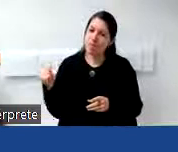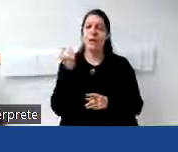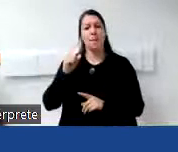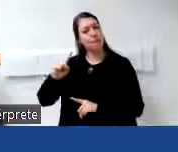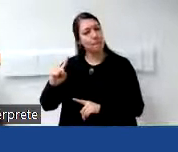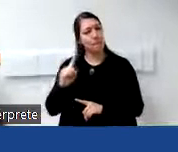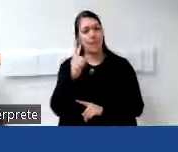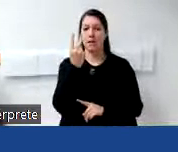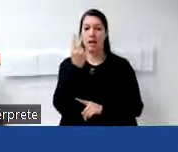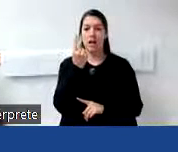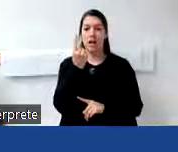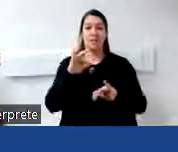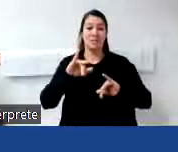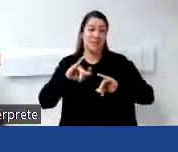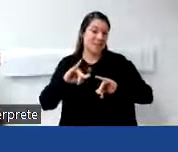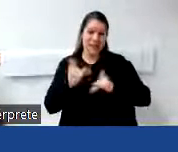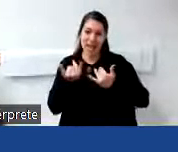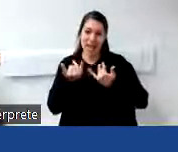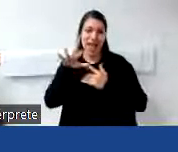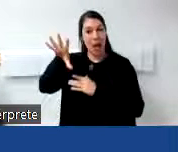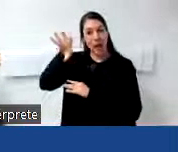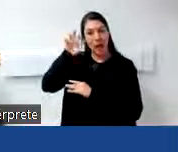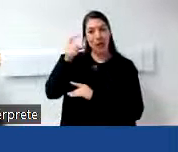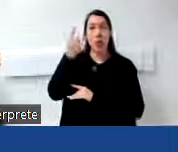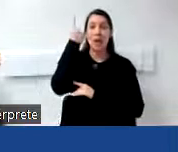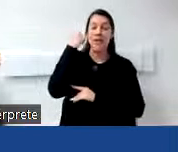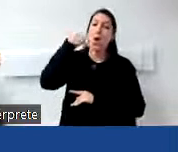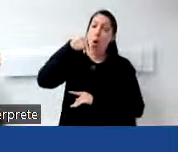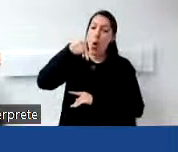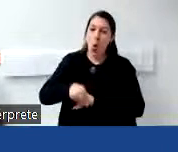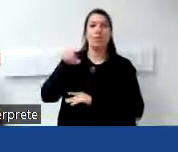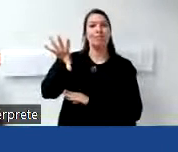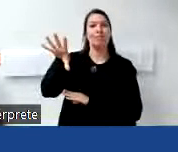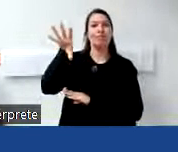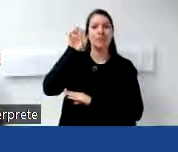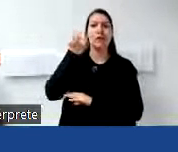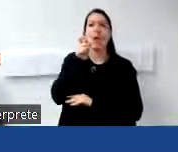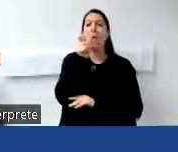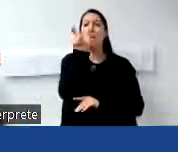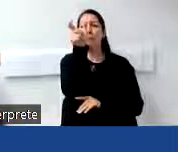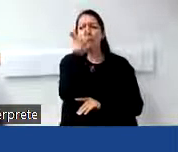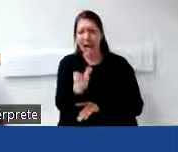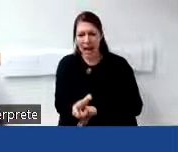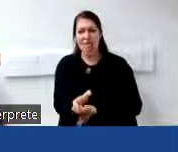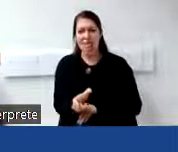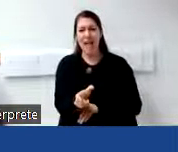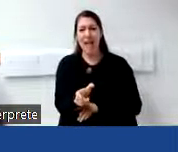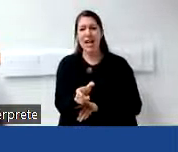porque hemos escuchado ayer y hoy como bueno, algunos términos que quizás están buenos